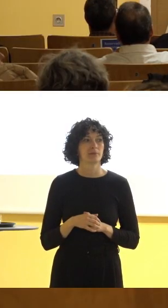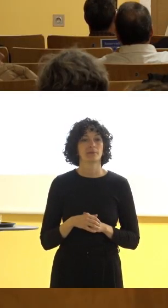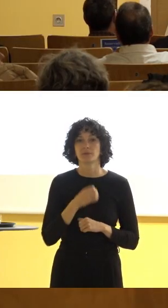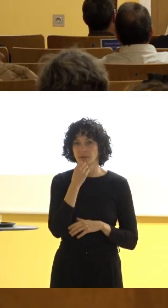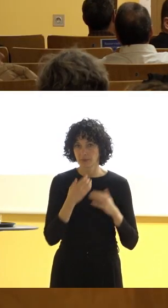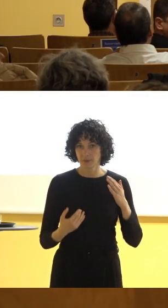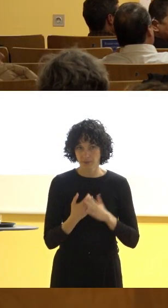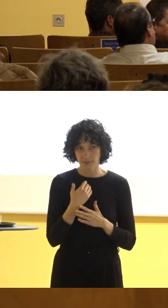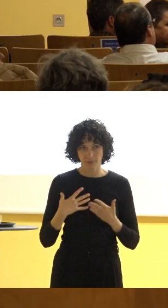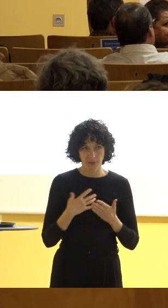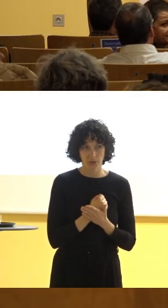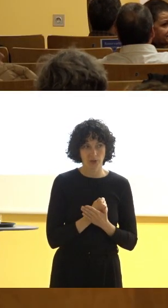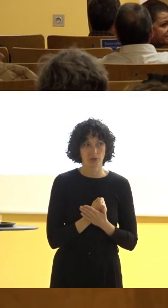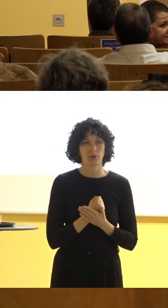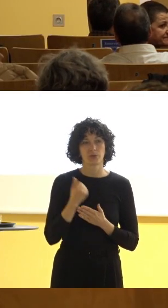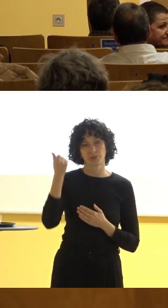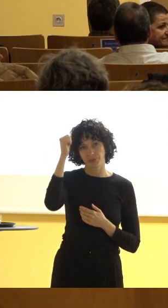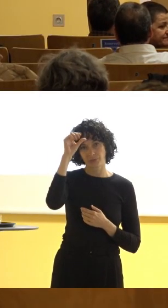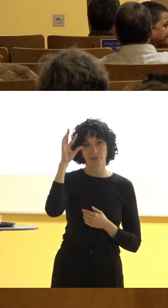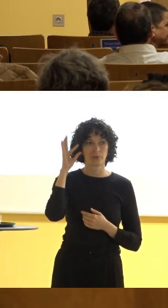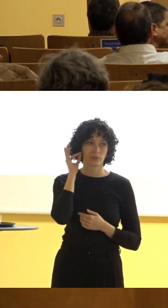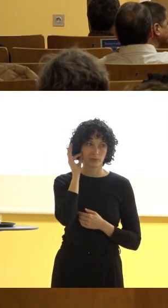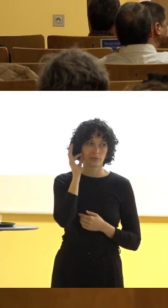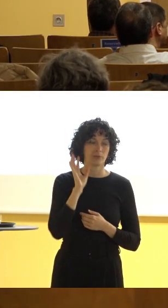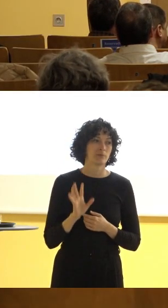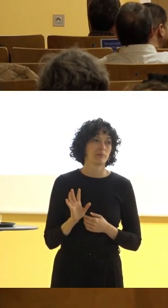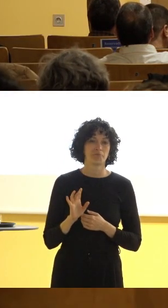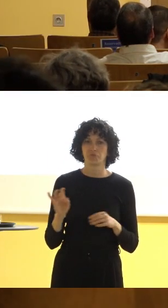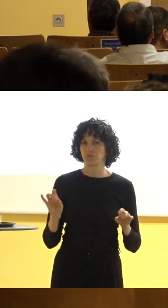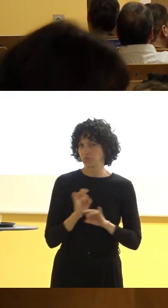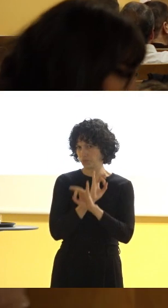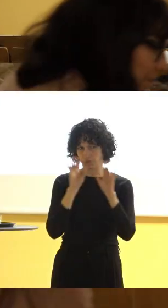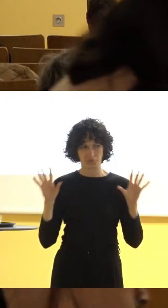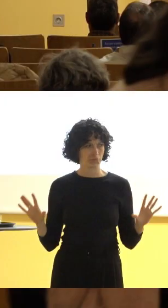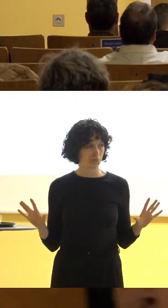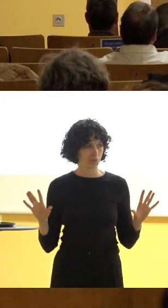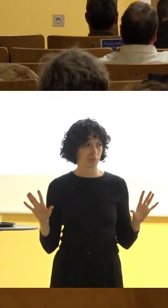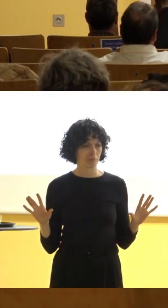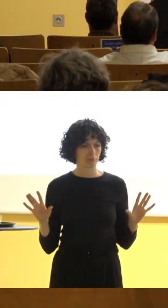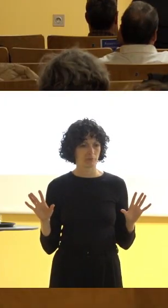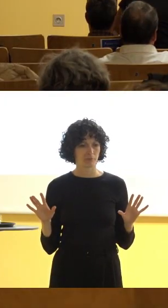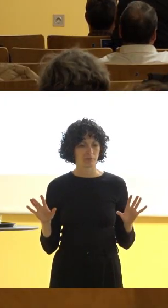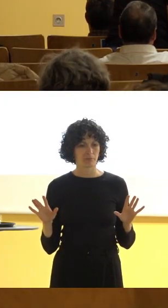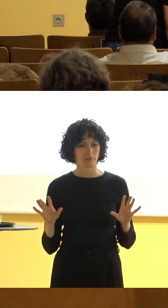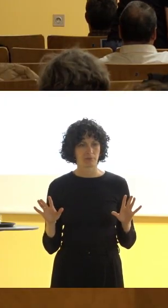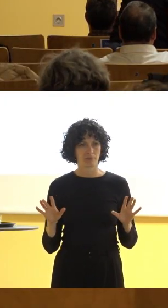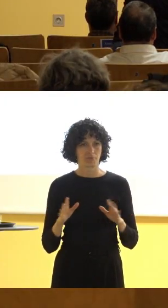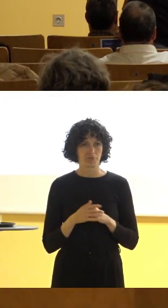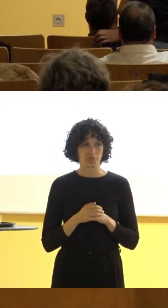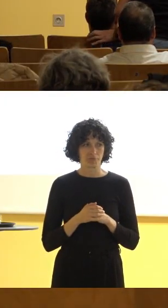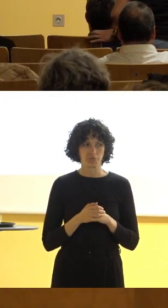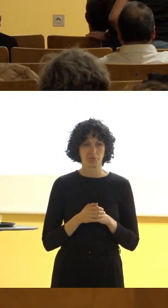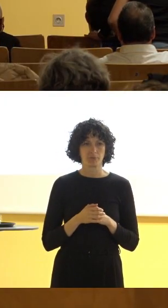Buenos días a todos y a todas. A ver, súper claro y muy